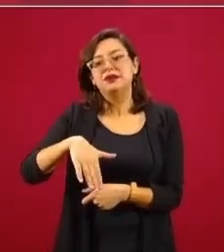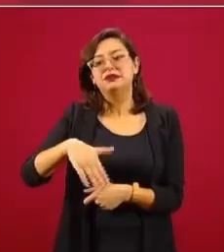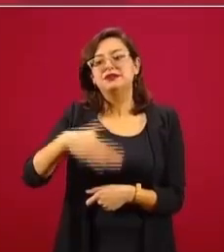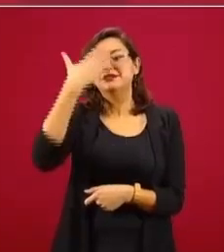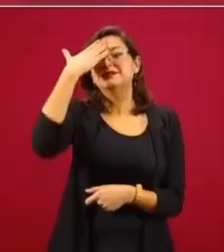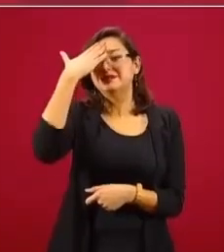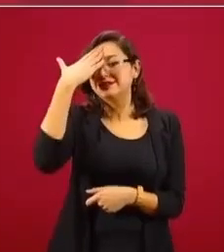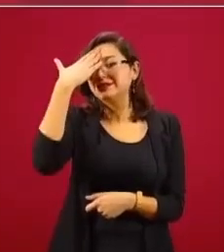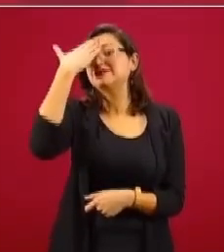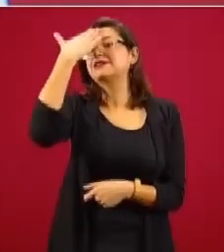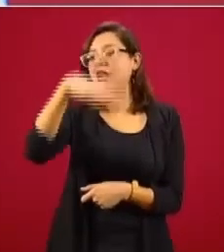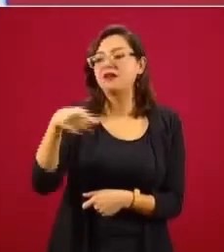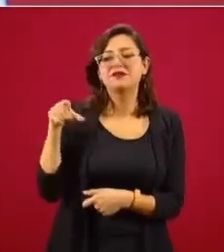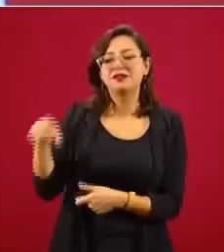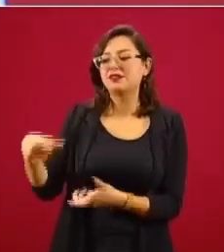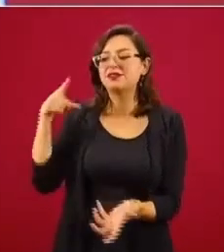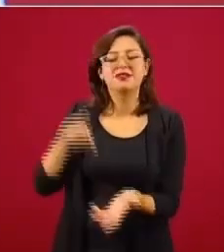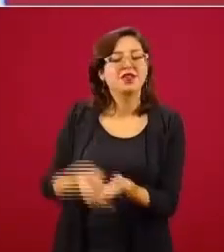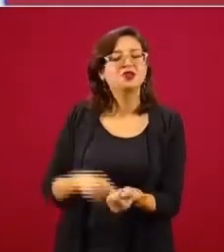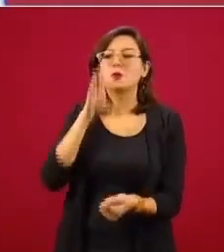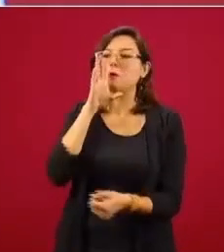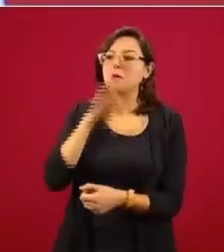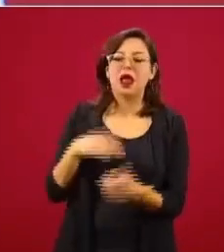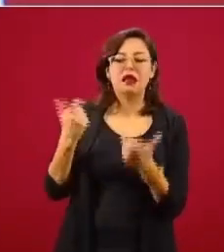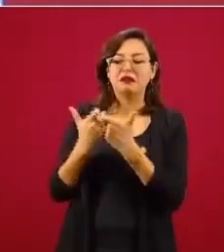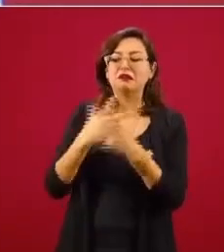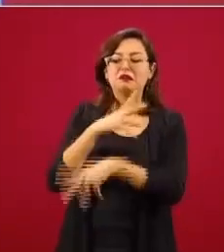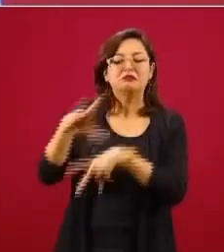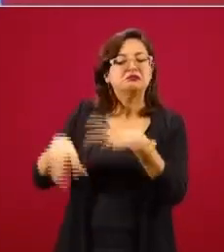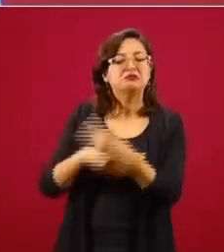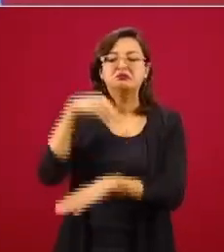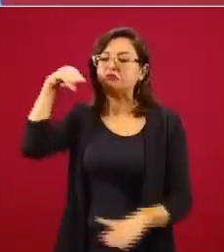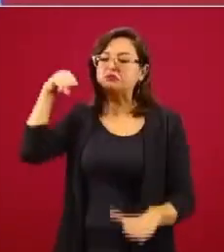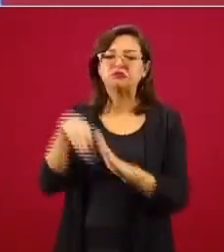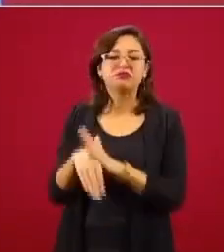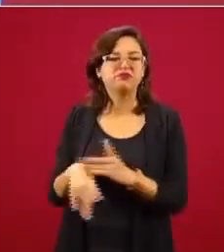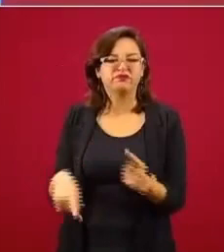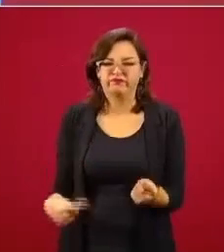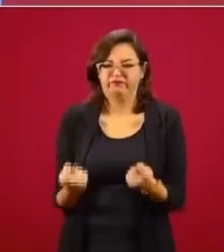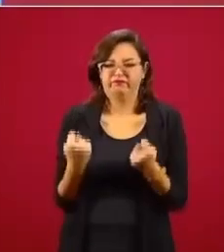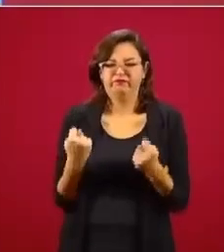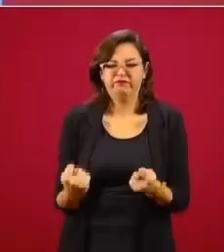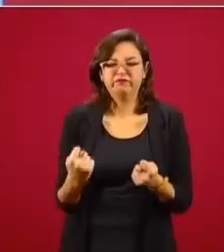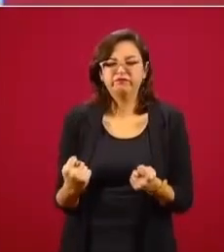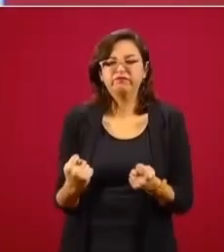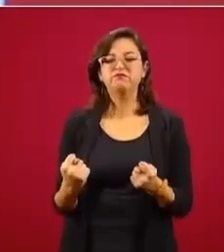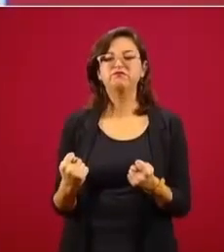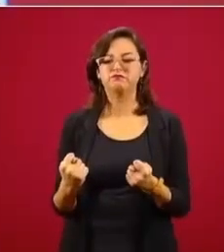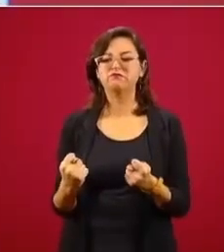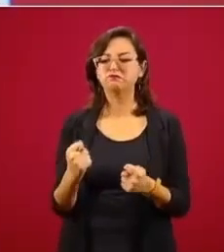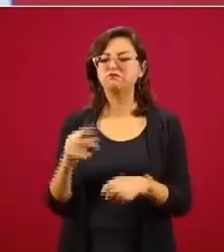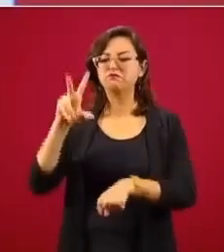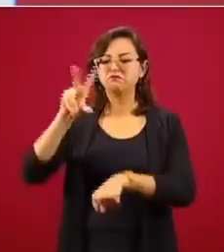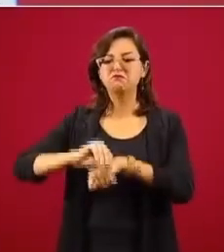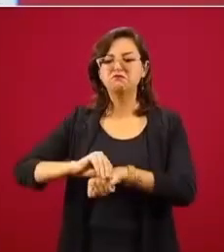de que estaba mal la economía deciden otorgar